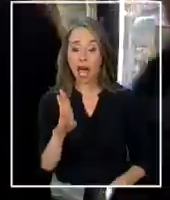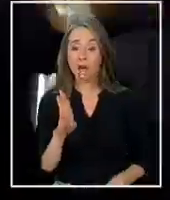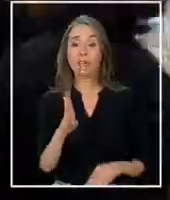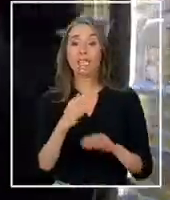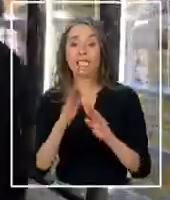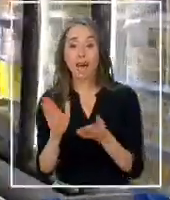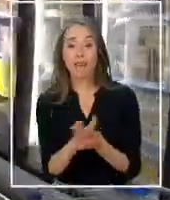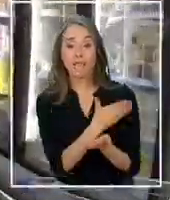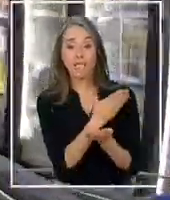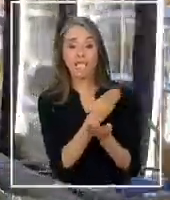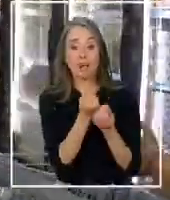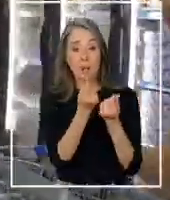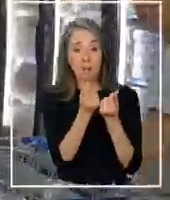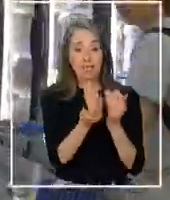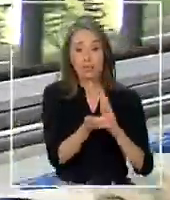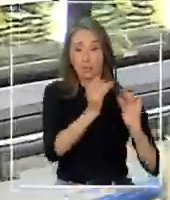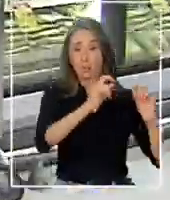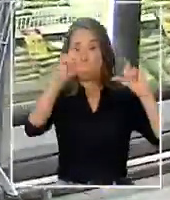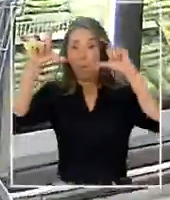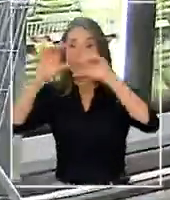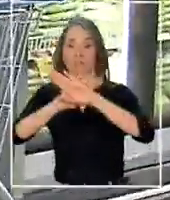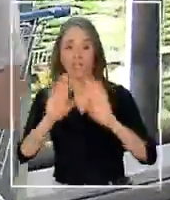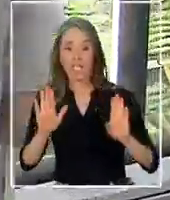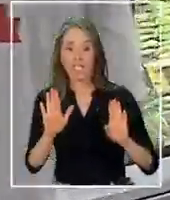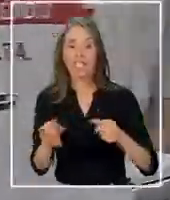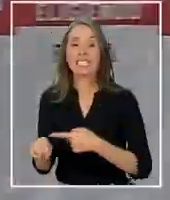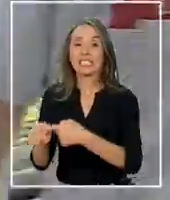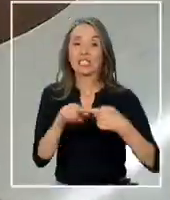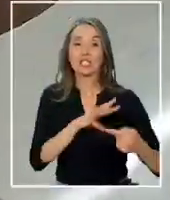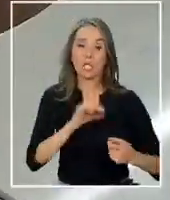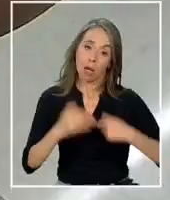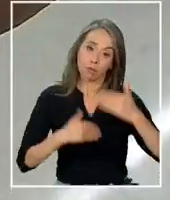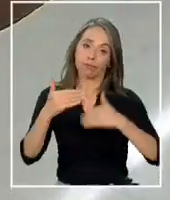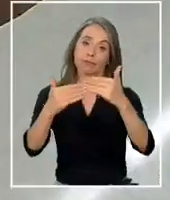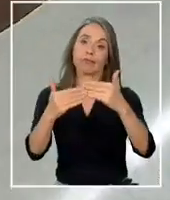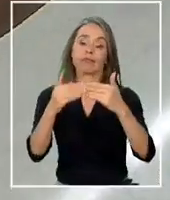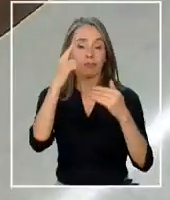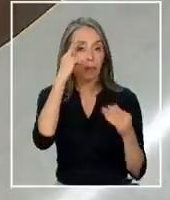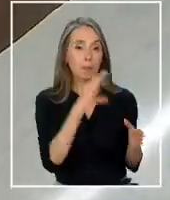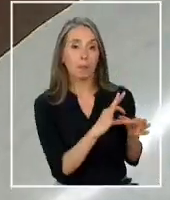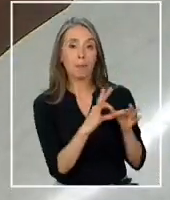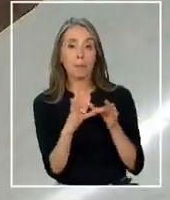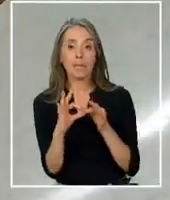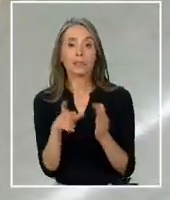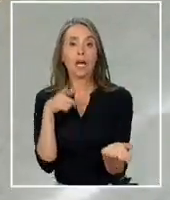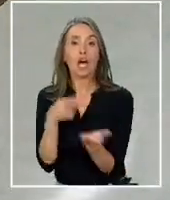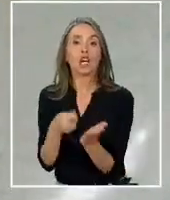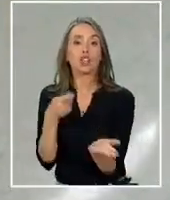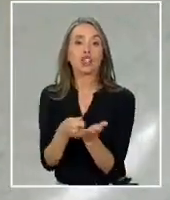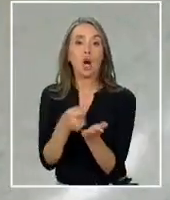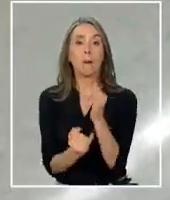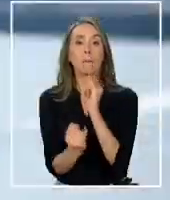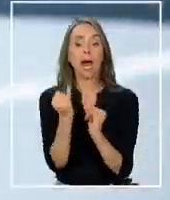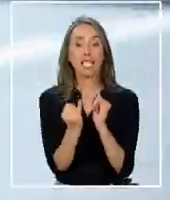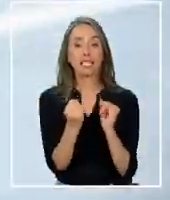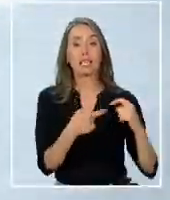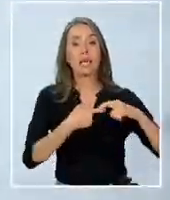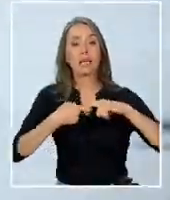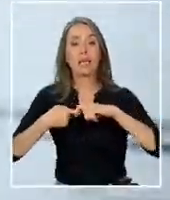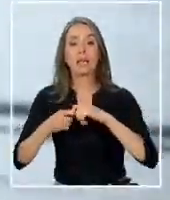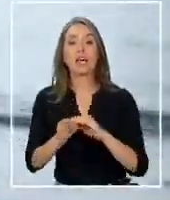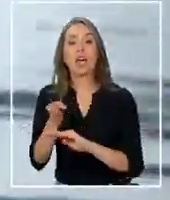vez superado el escenario inflacionario, la sociedad chilena avance con fuerza hacia una lógica donde las compras online convivan con